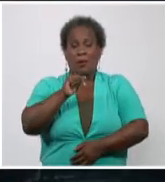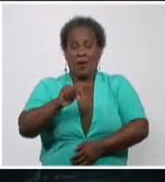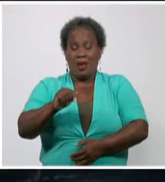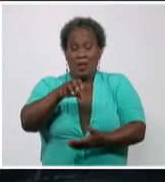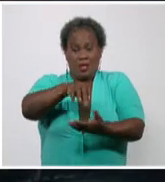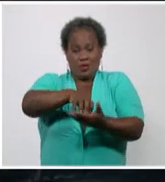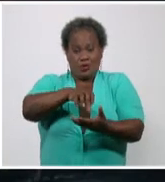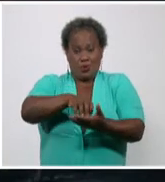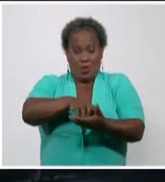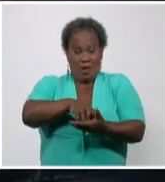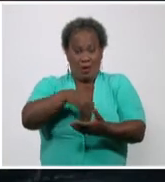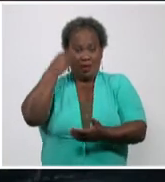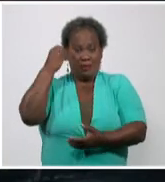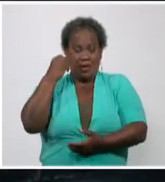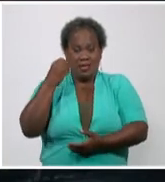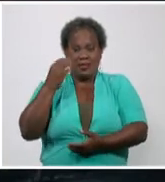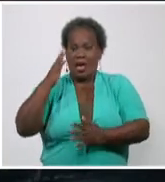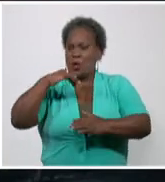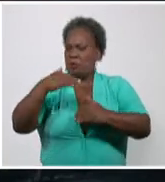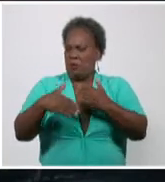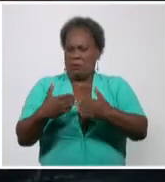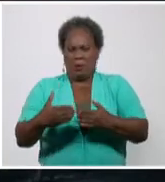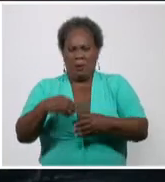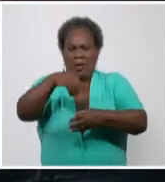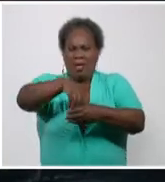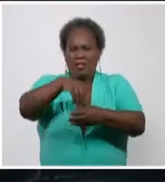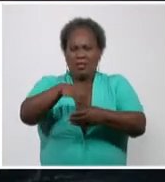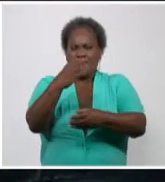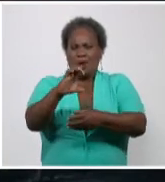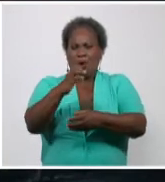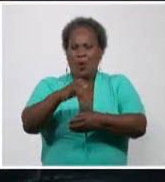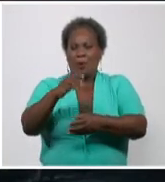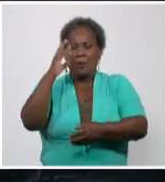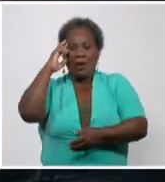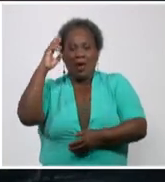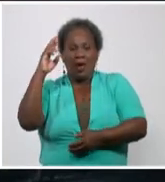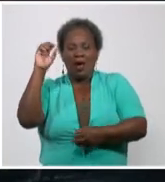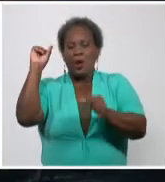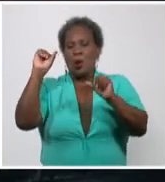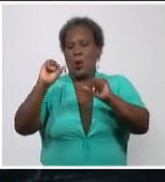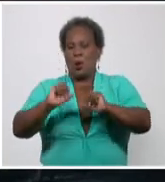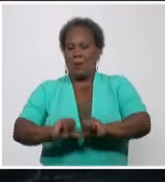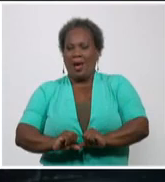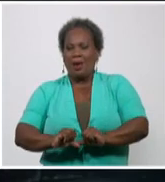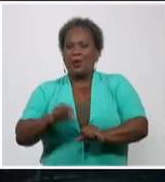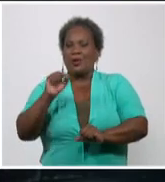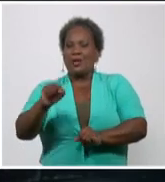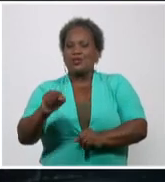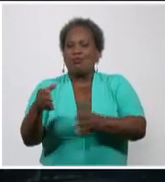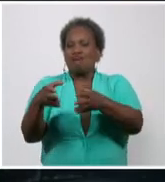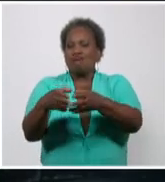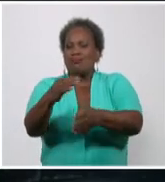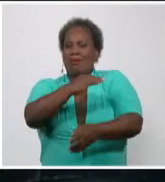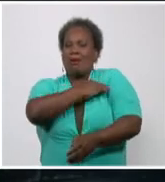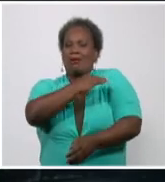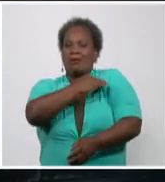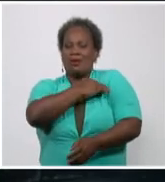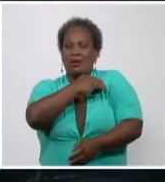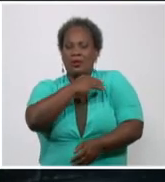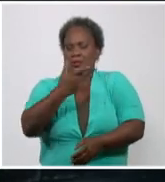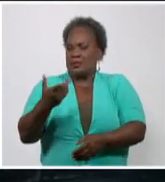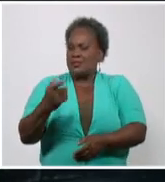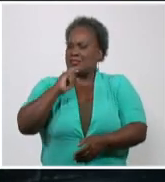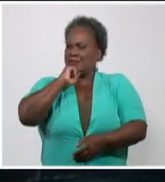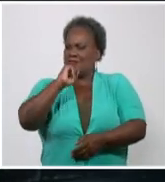el cuento de la ausencia de conflicto, lo malos que son los insurgentes. Y de paso, es demasiada coincidencia que se